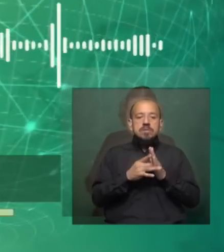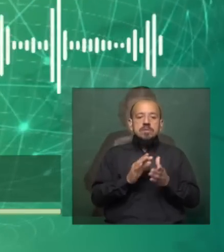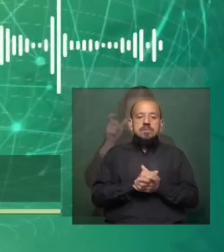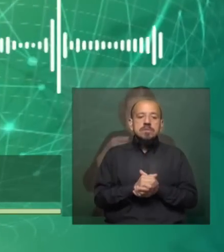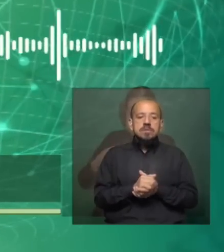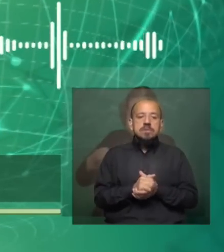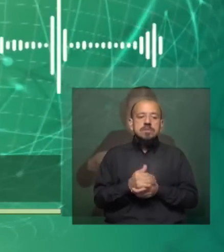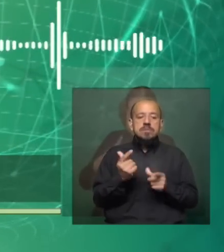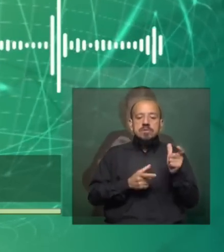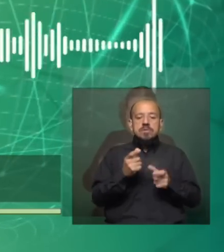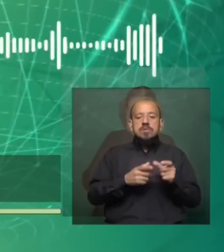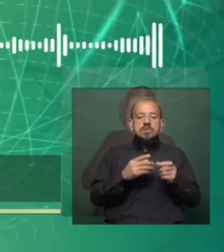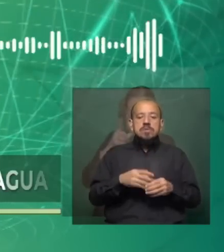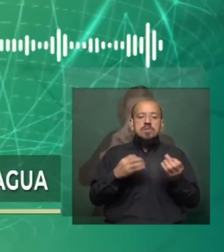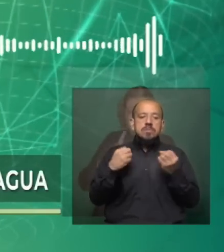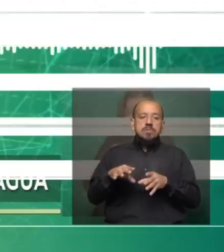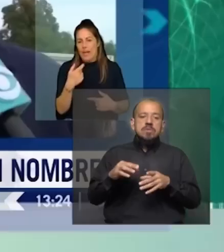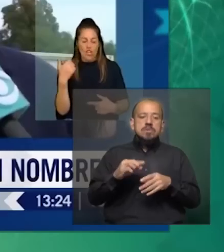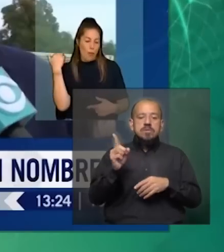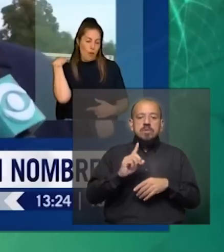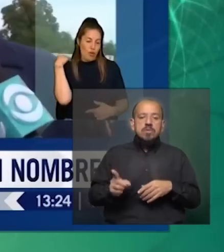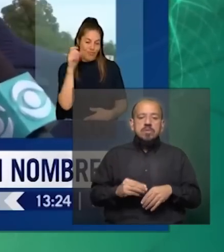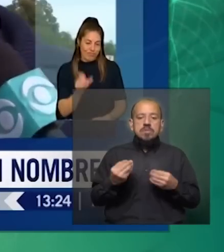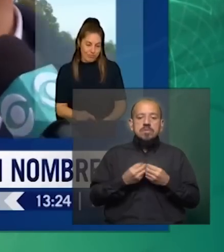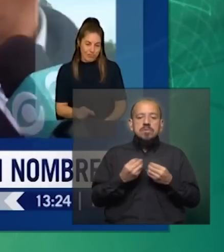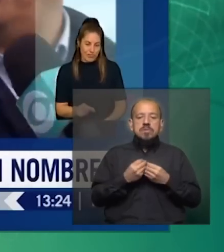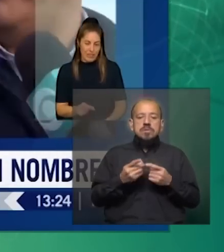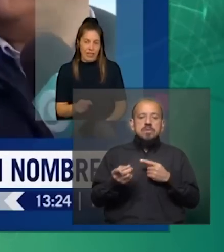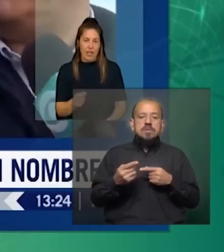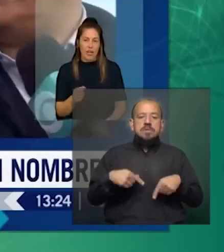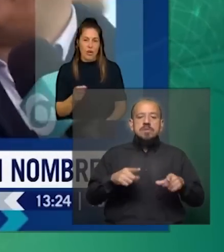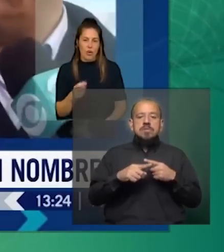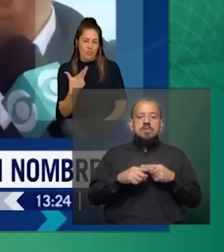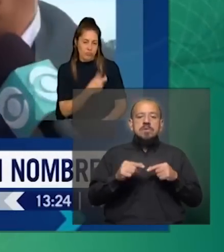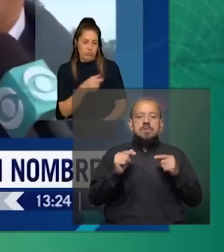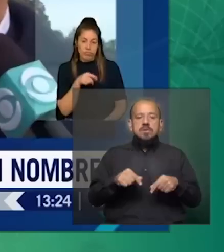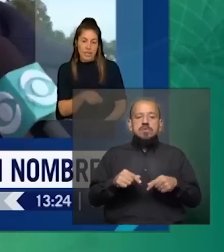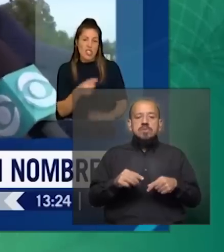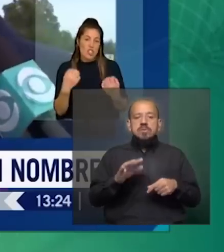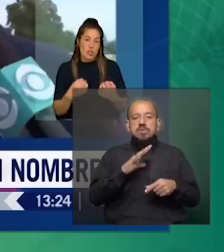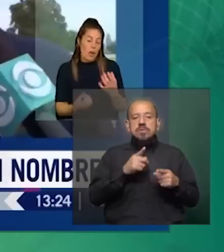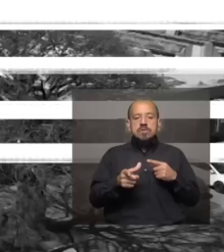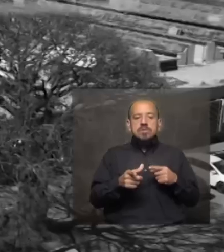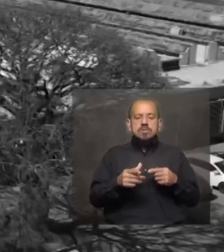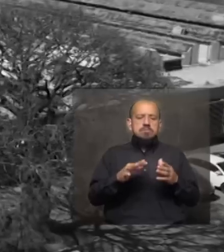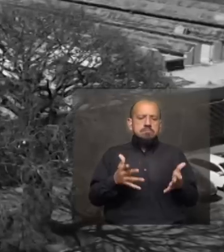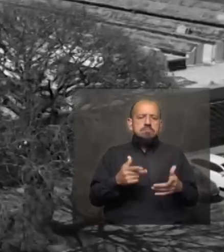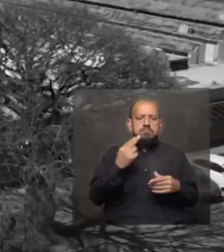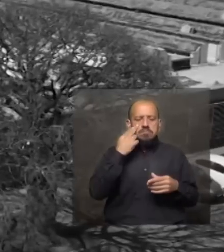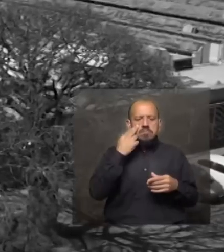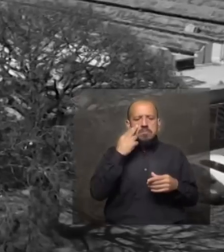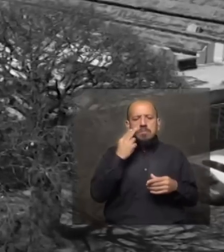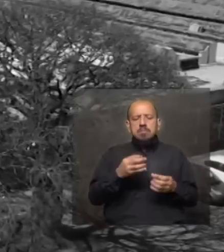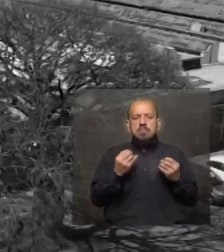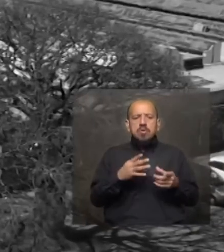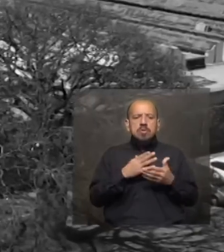que puede dejar de comprar una coca-cola y comprarse el agua me entendés ya me lo di y eso seguramente aparezca y no tengo ningún tipo problema porque